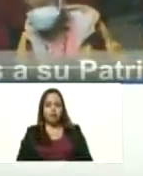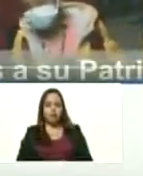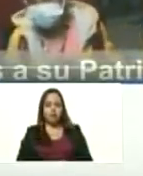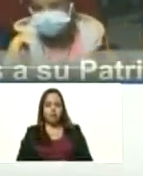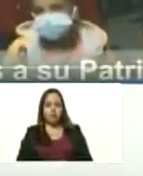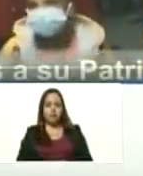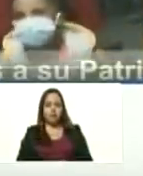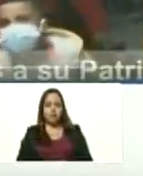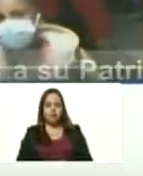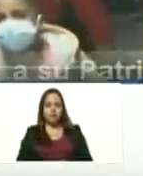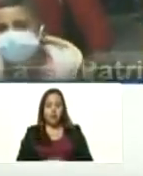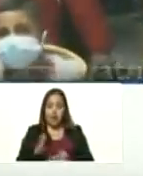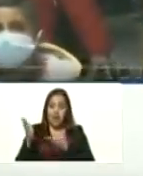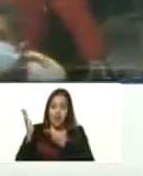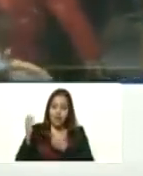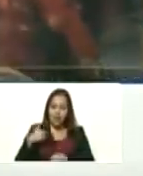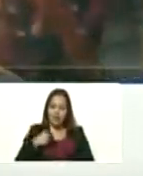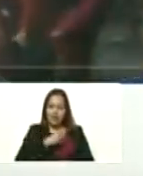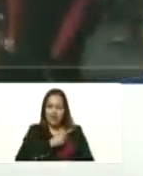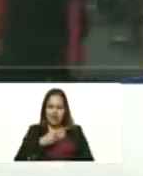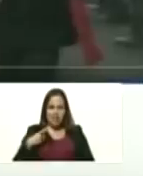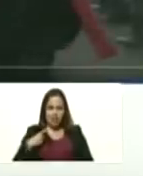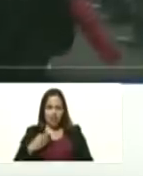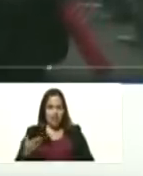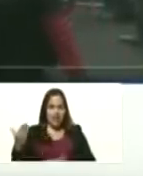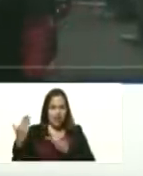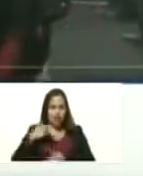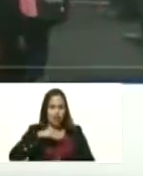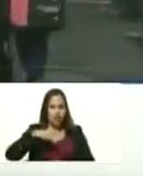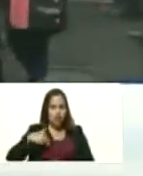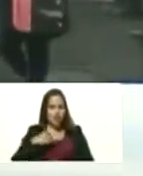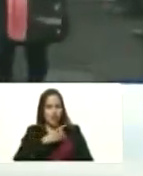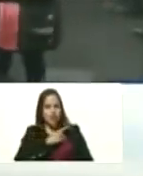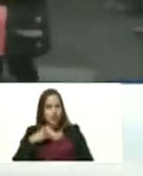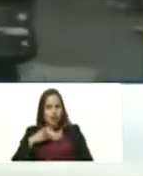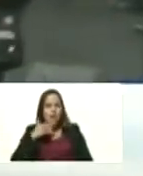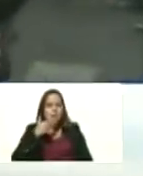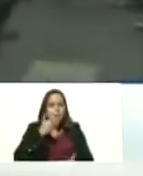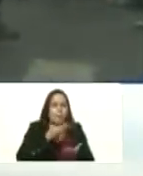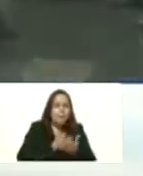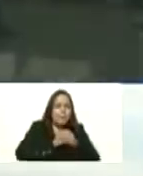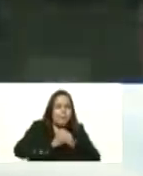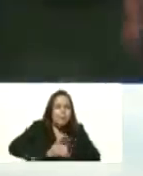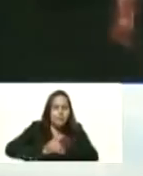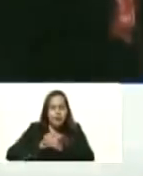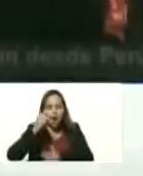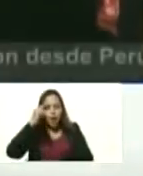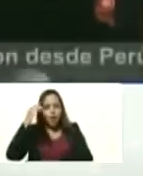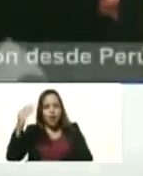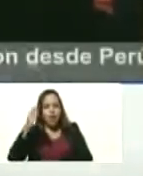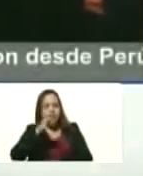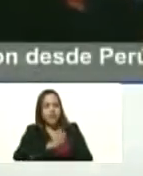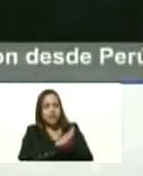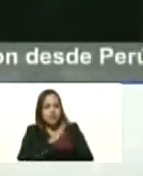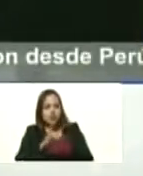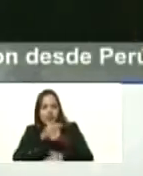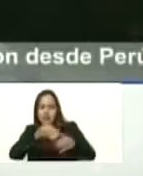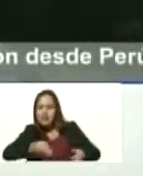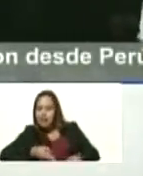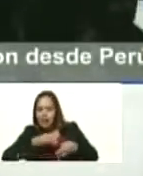esos son mis deseos esos son nuestros deseos y pido a dios siempre pido a dios sus bendiciones